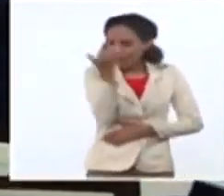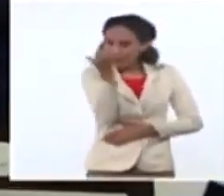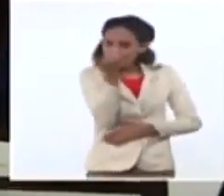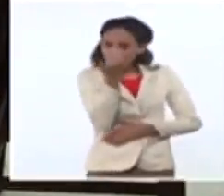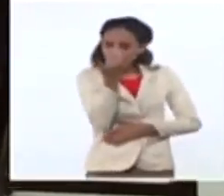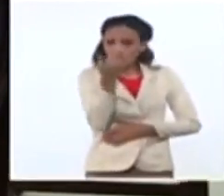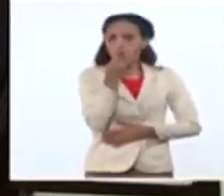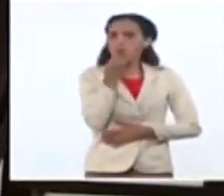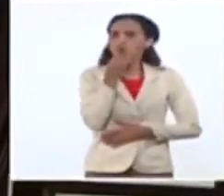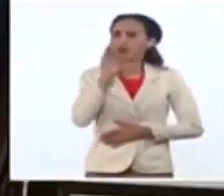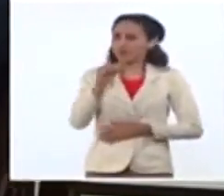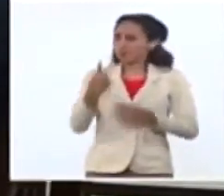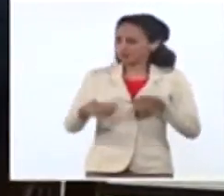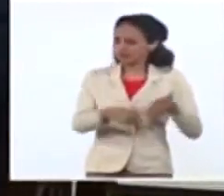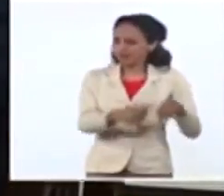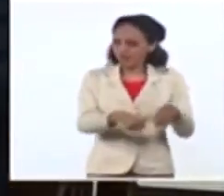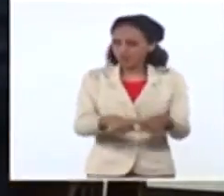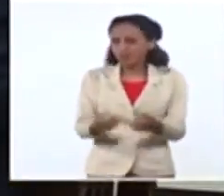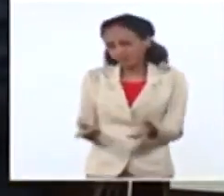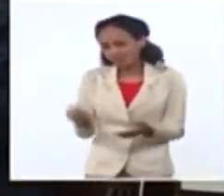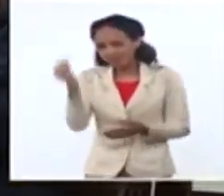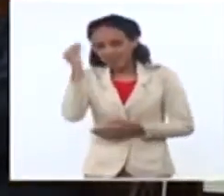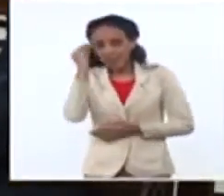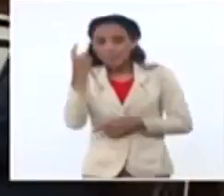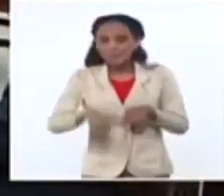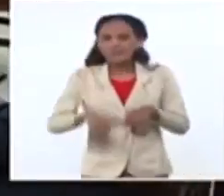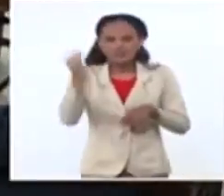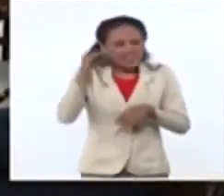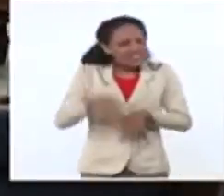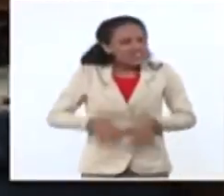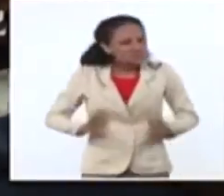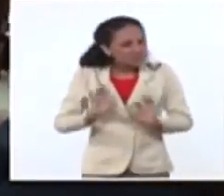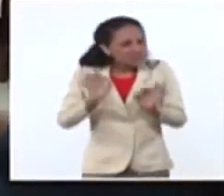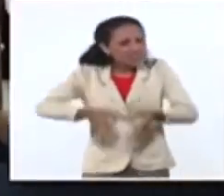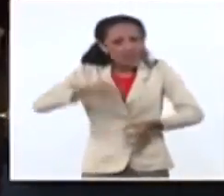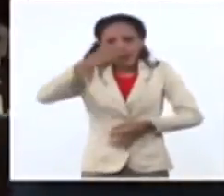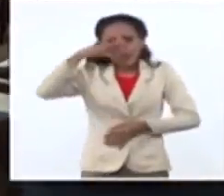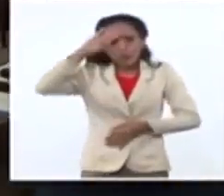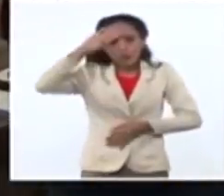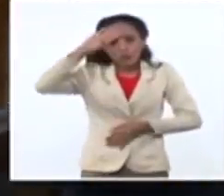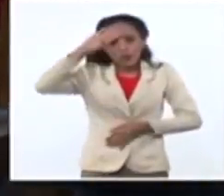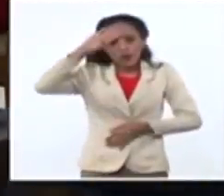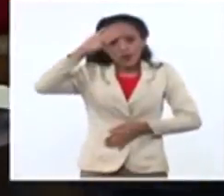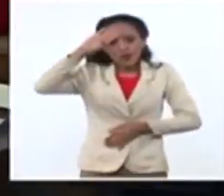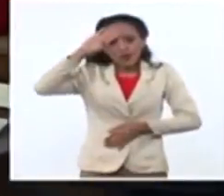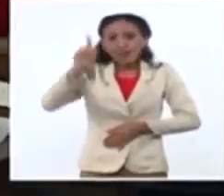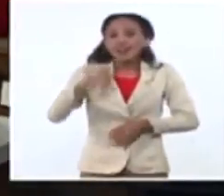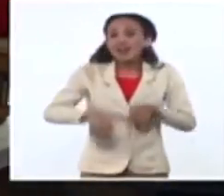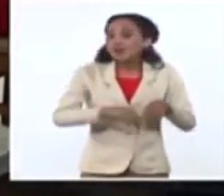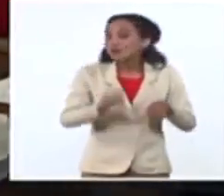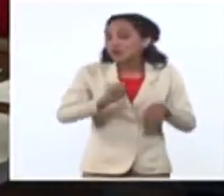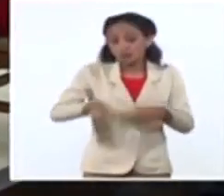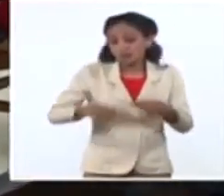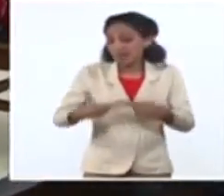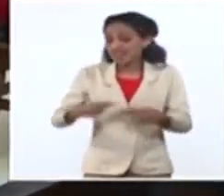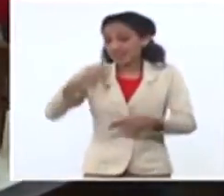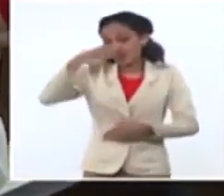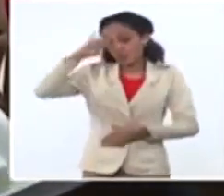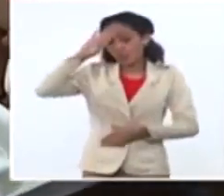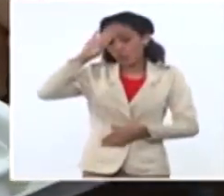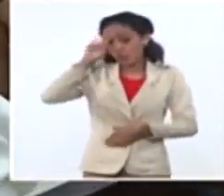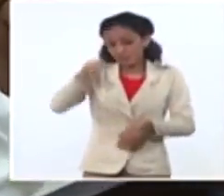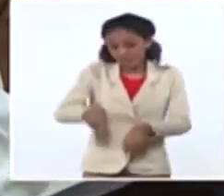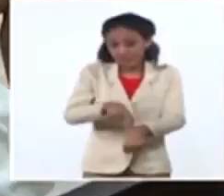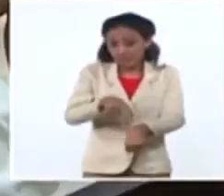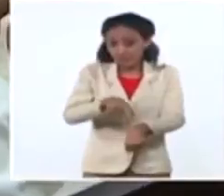lo que pasa en Cuba y lo que no está pasando en Cuba. En este momento